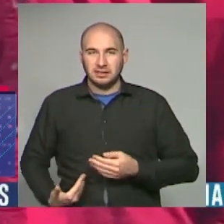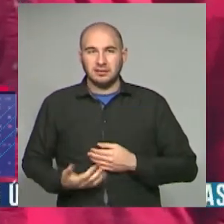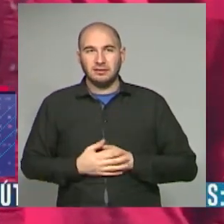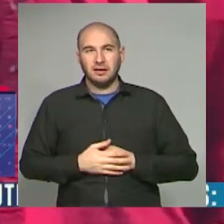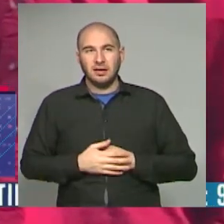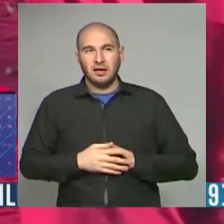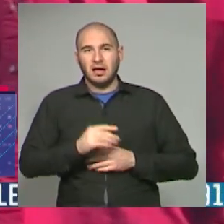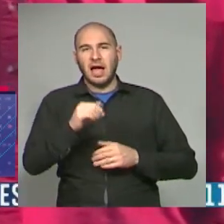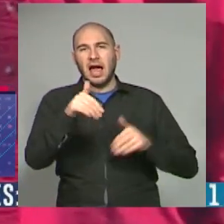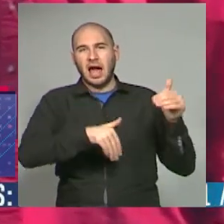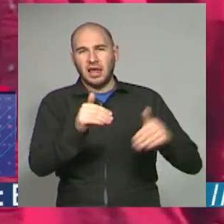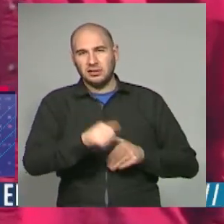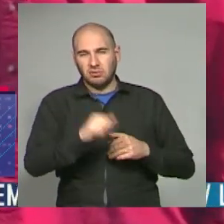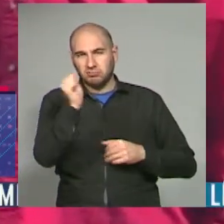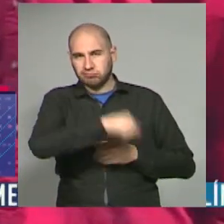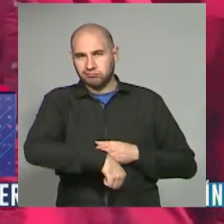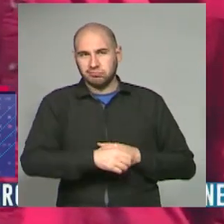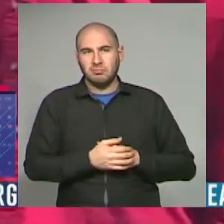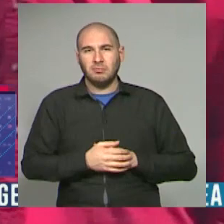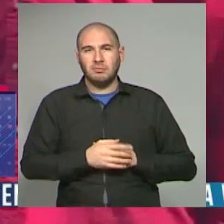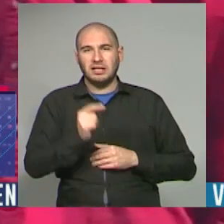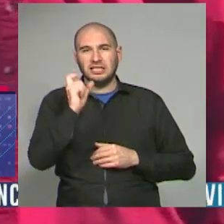cierto? Desconociendo las elecciones en las que participó